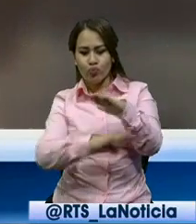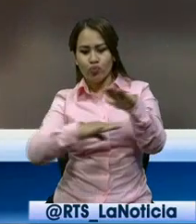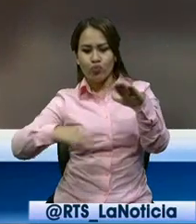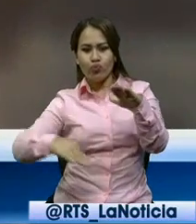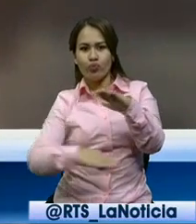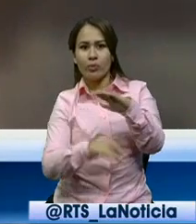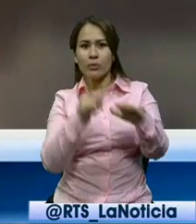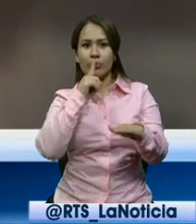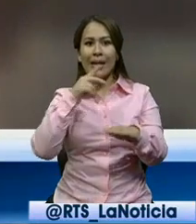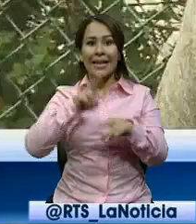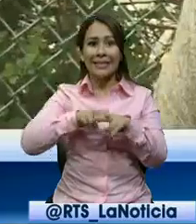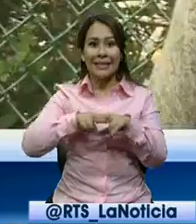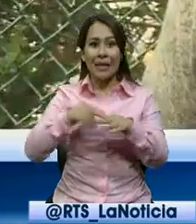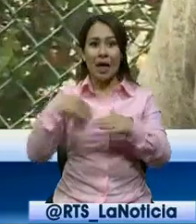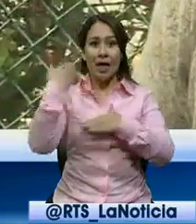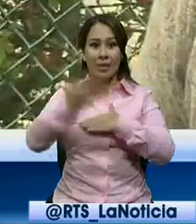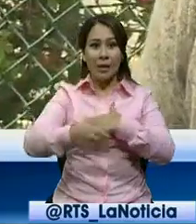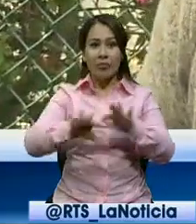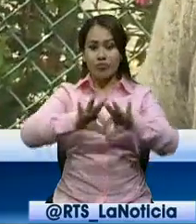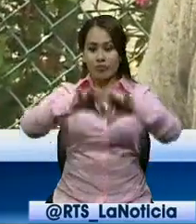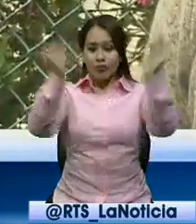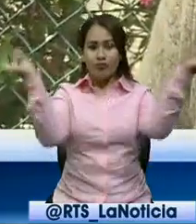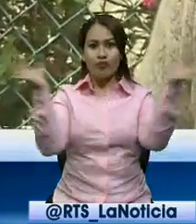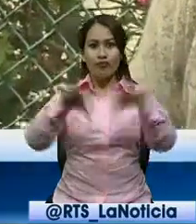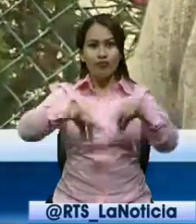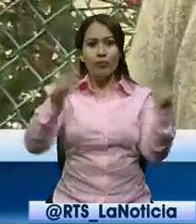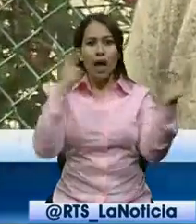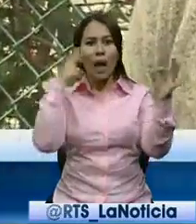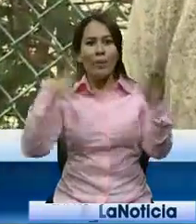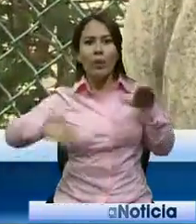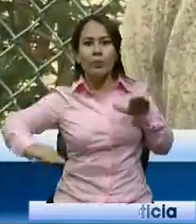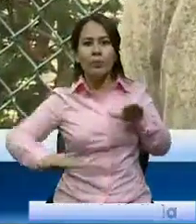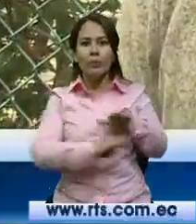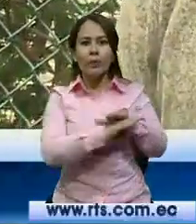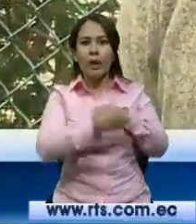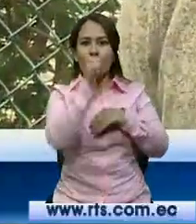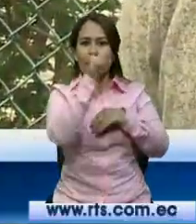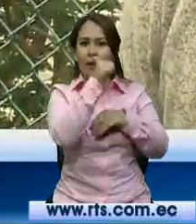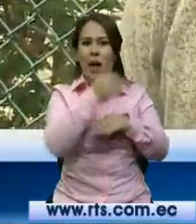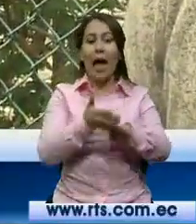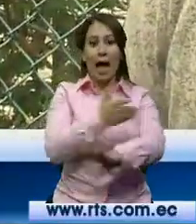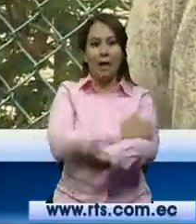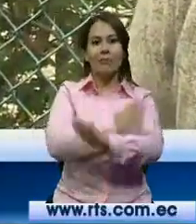asientos delanteros y posteriores. Algunos casos ya se ha realizado en dicha ruta y...